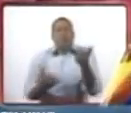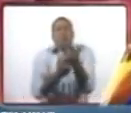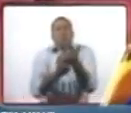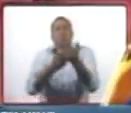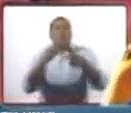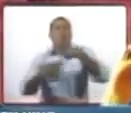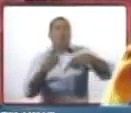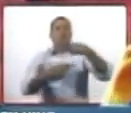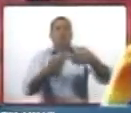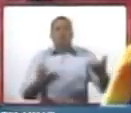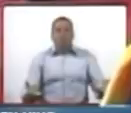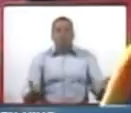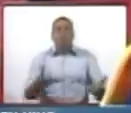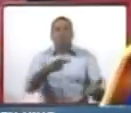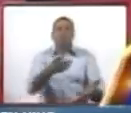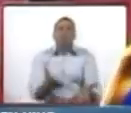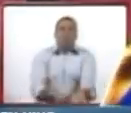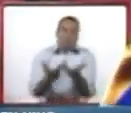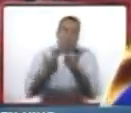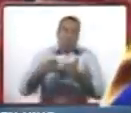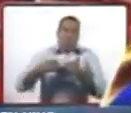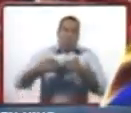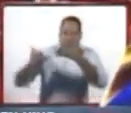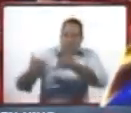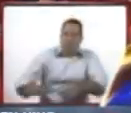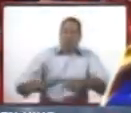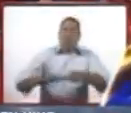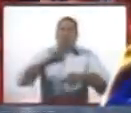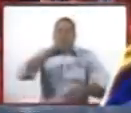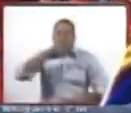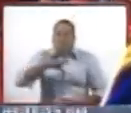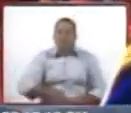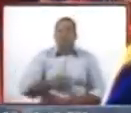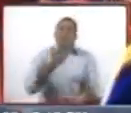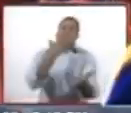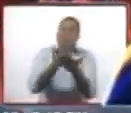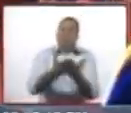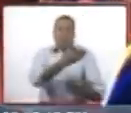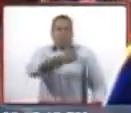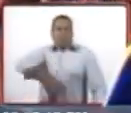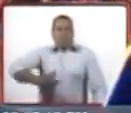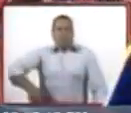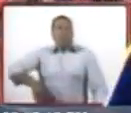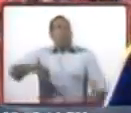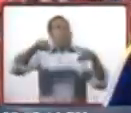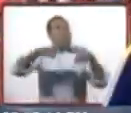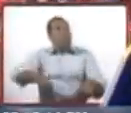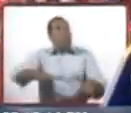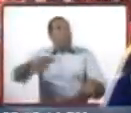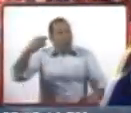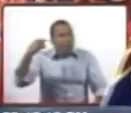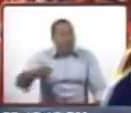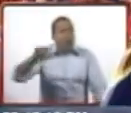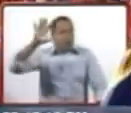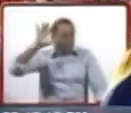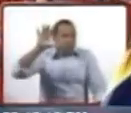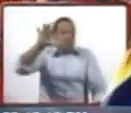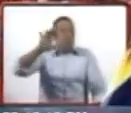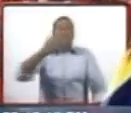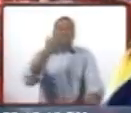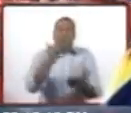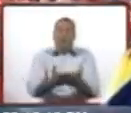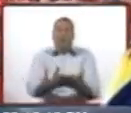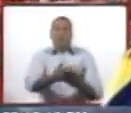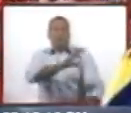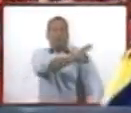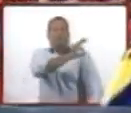la revolución que nos dejaste para el legado de nuestros hijos. Gracias, mi presidente, porque gracias a ti hoy tenemos patria. Gracias, mi comandante, y